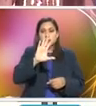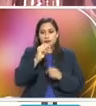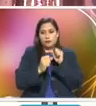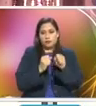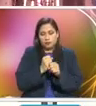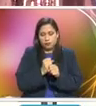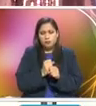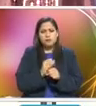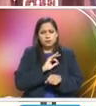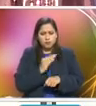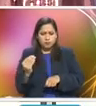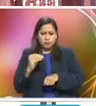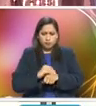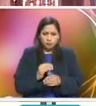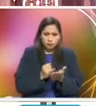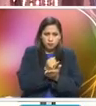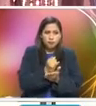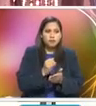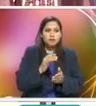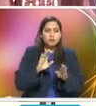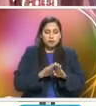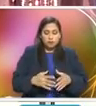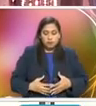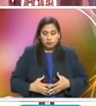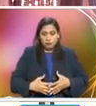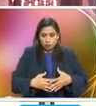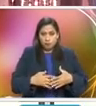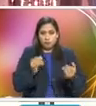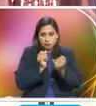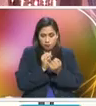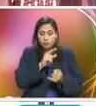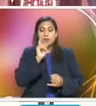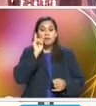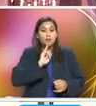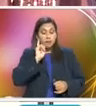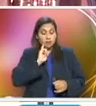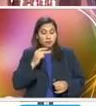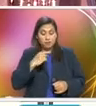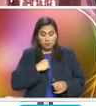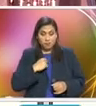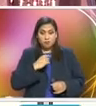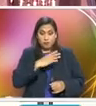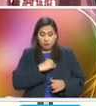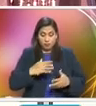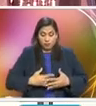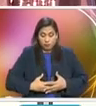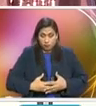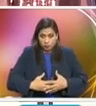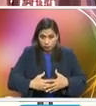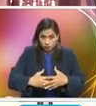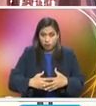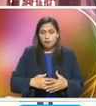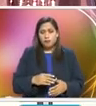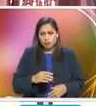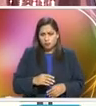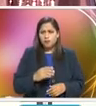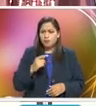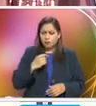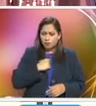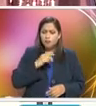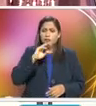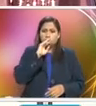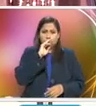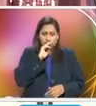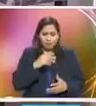incluir el periodo previo, el de la gestación. Okay. Las mujeres que estamos en edad fértil y estemos con la disposición de ser madres,